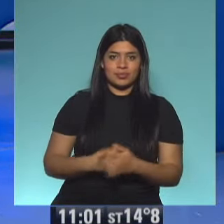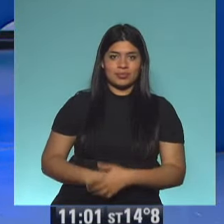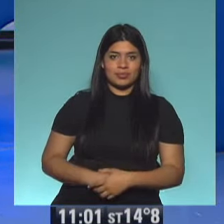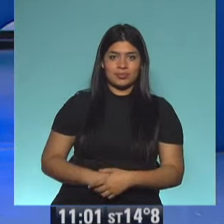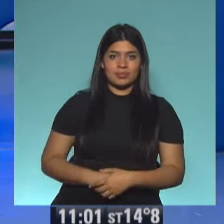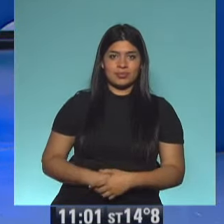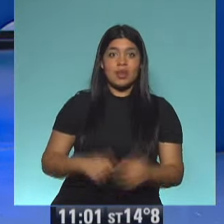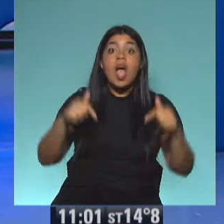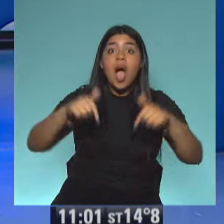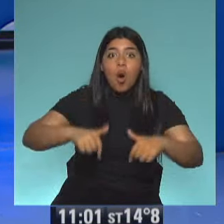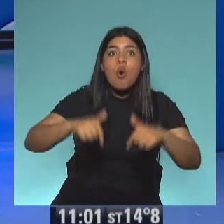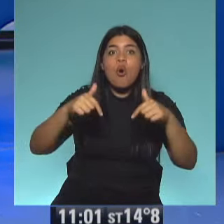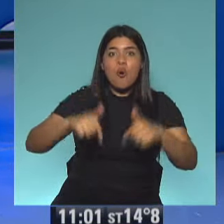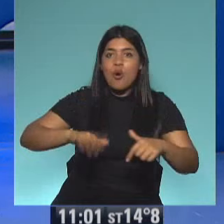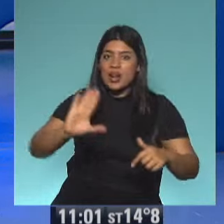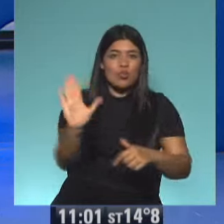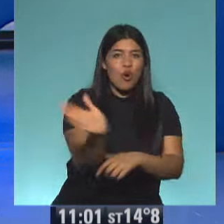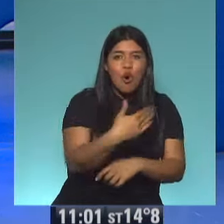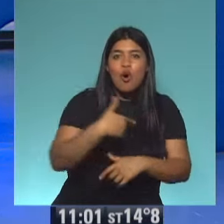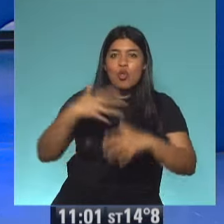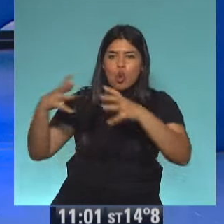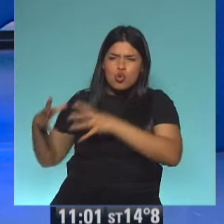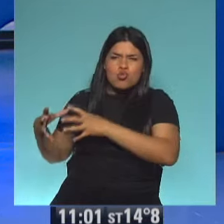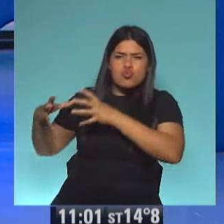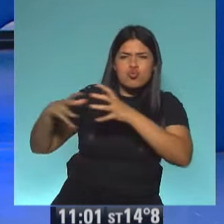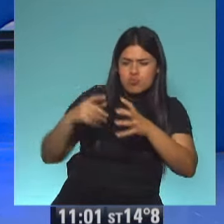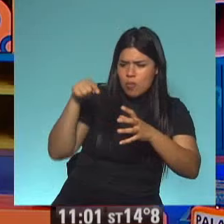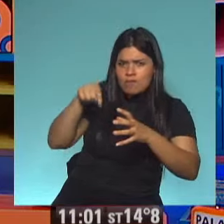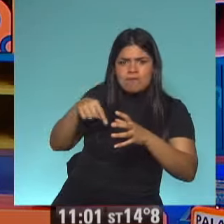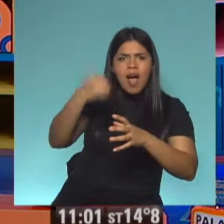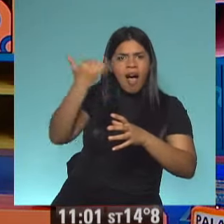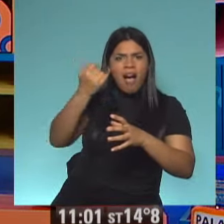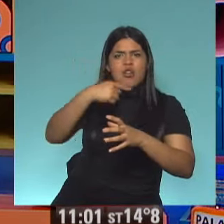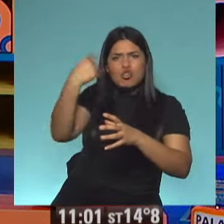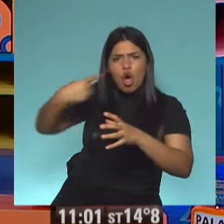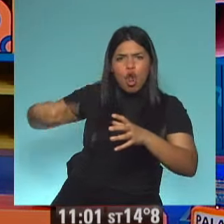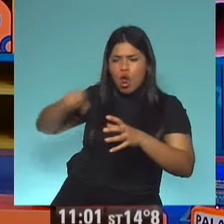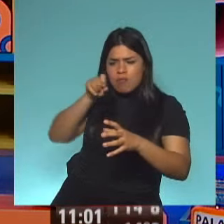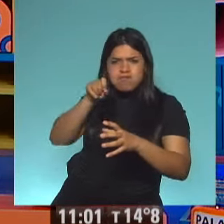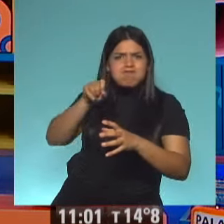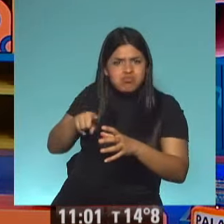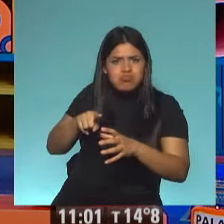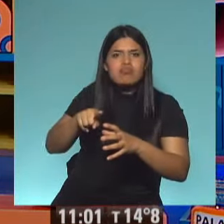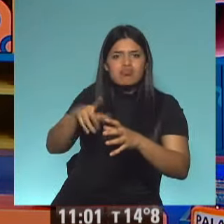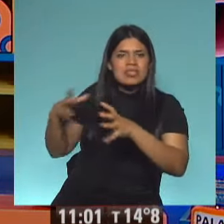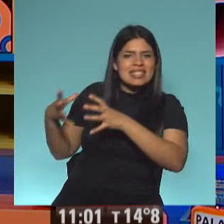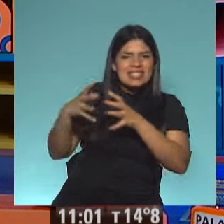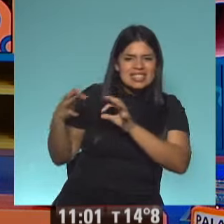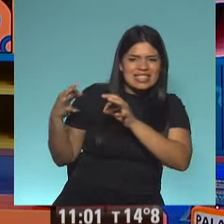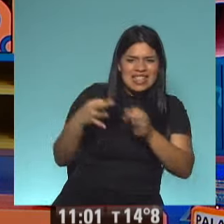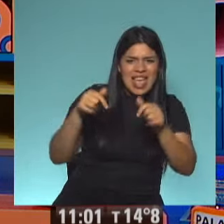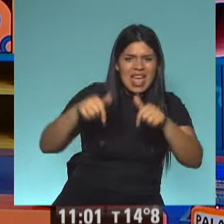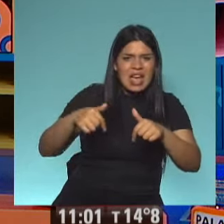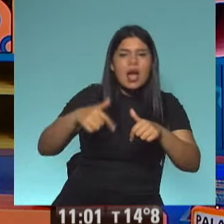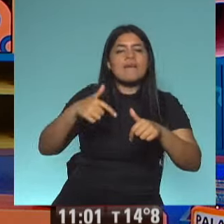Con sus colores, aquí está llegando. Es la murga más graciosa y